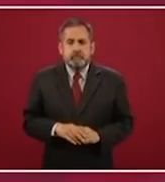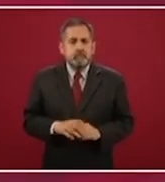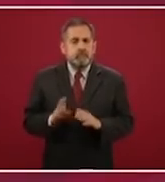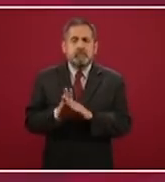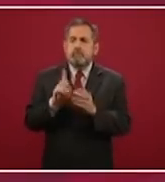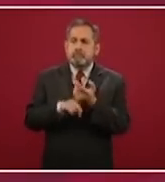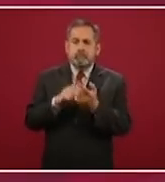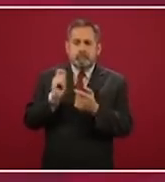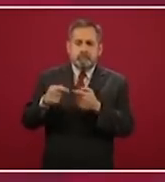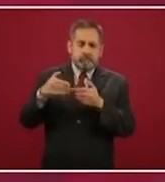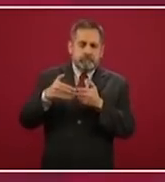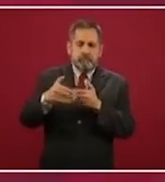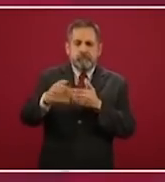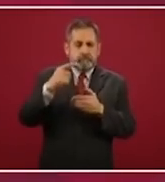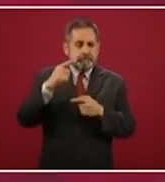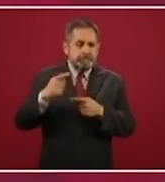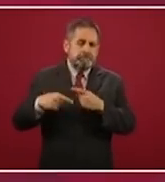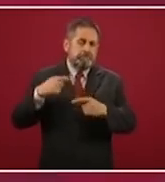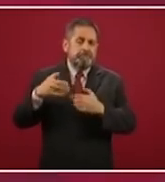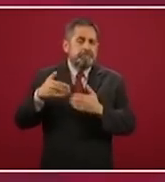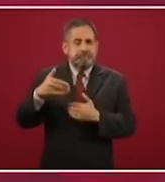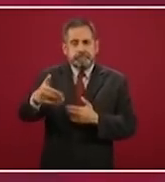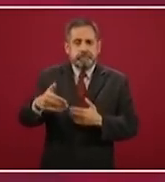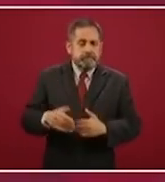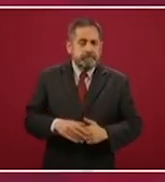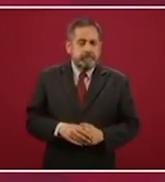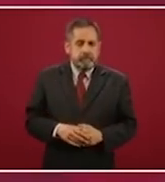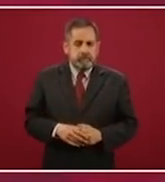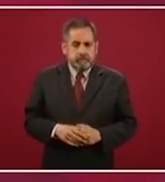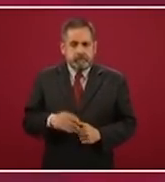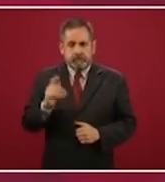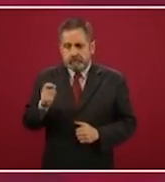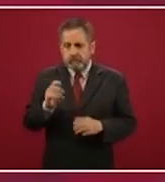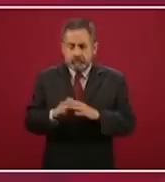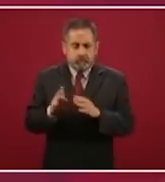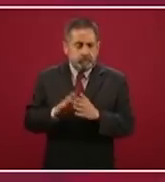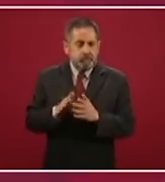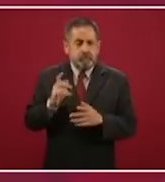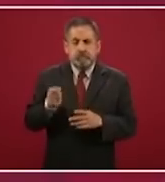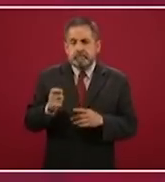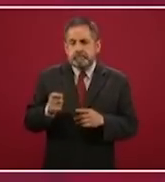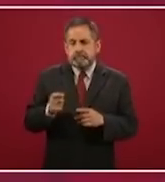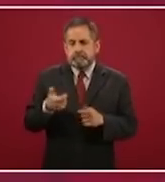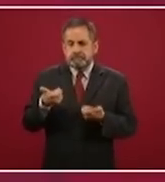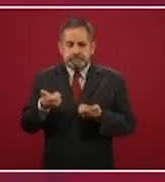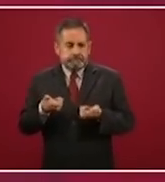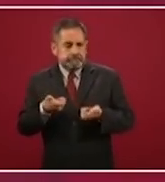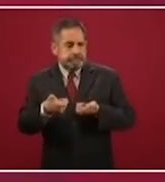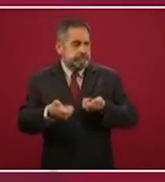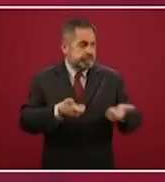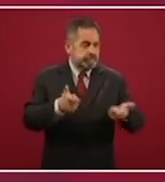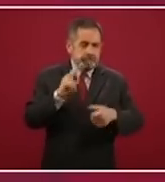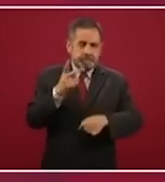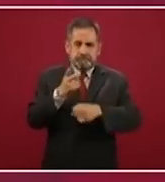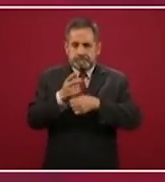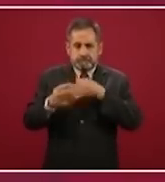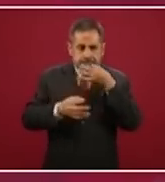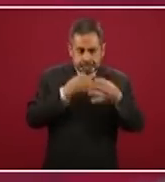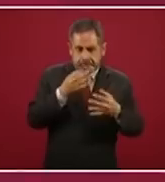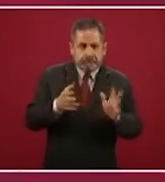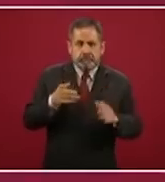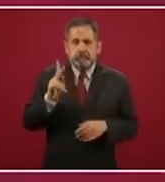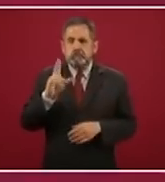está distribuyendo el recurso para la publicidad, pero ya no